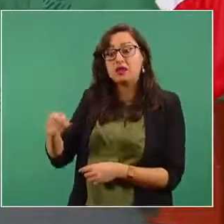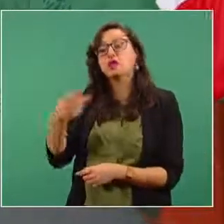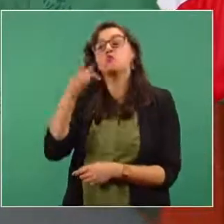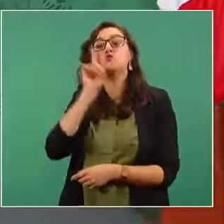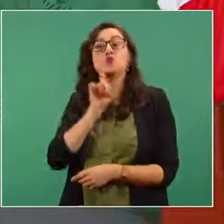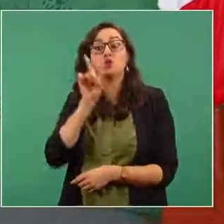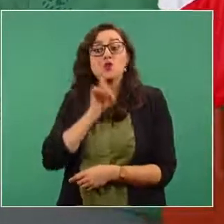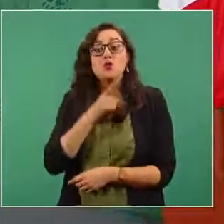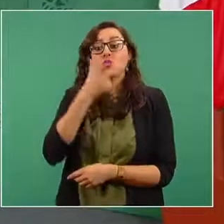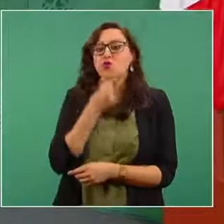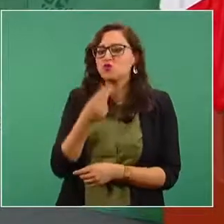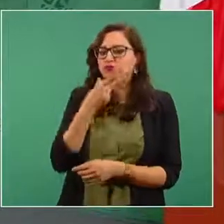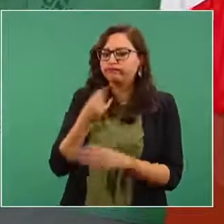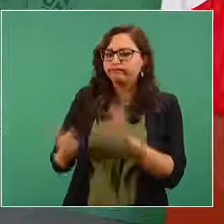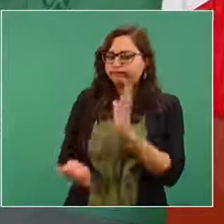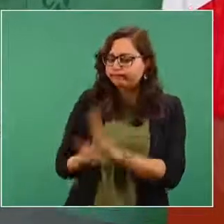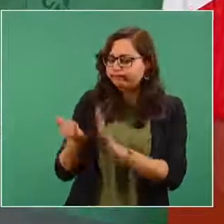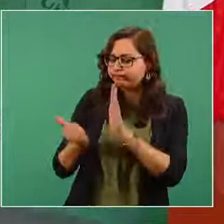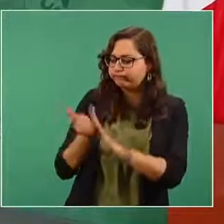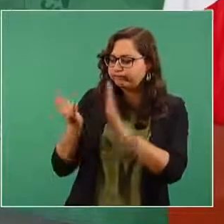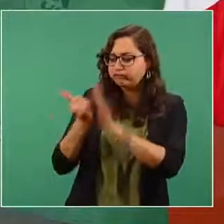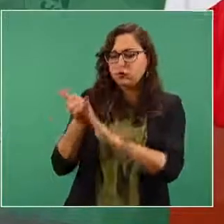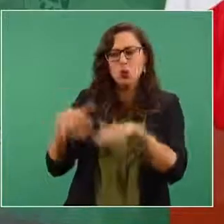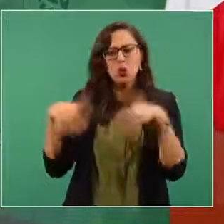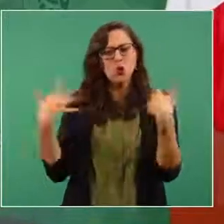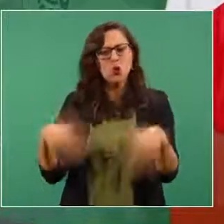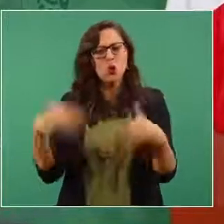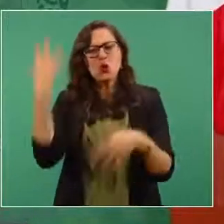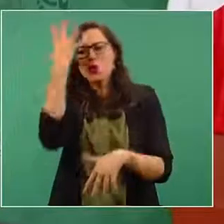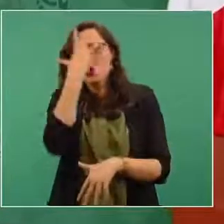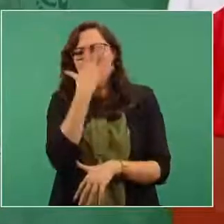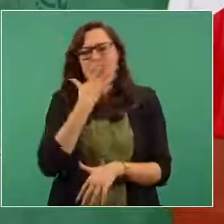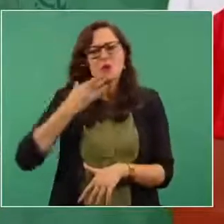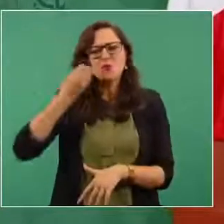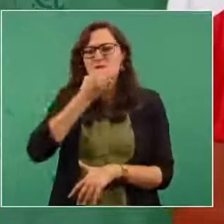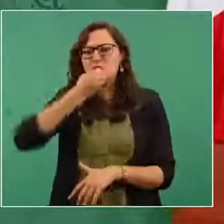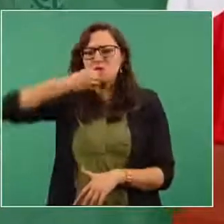mujeres y hombres, y que eran obras de arte.